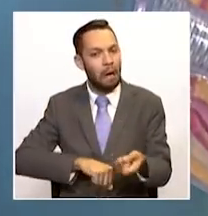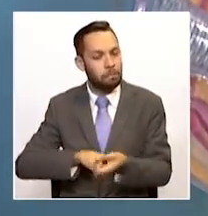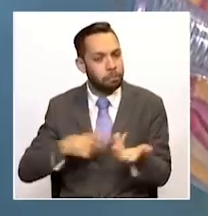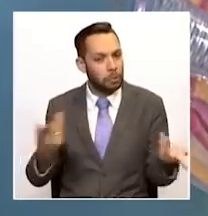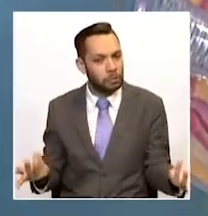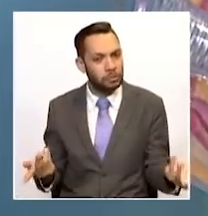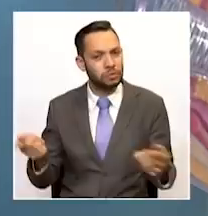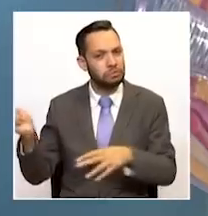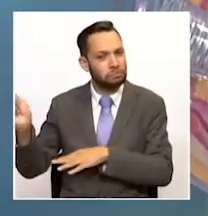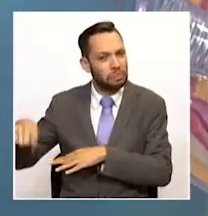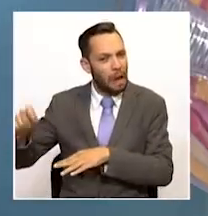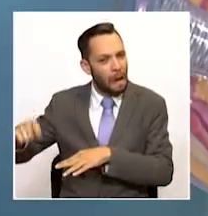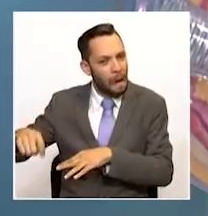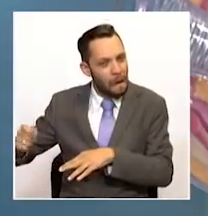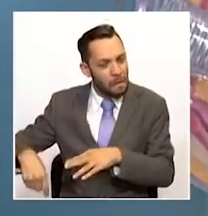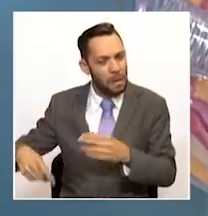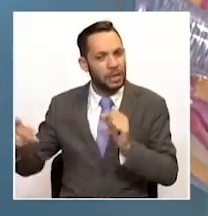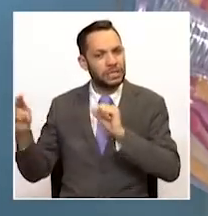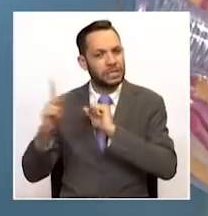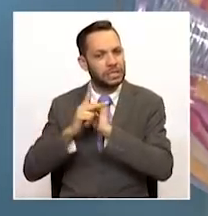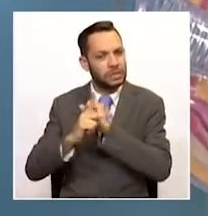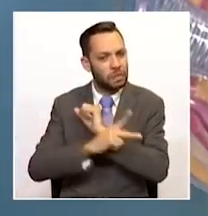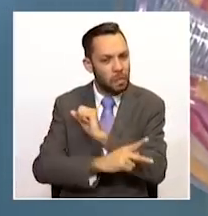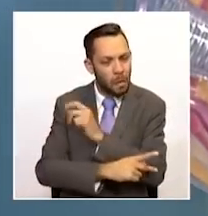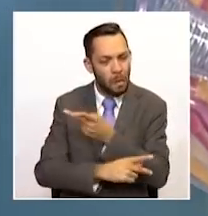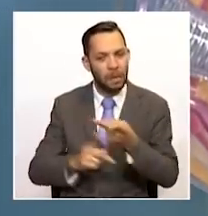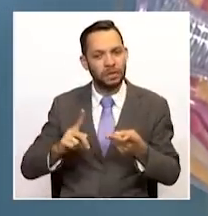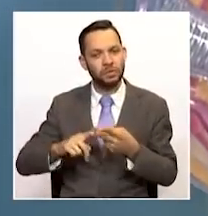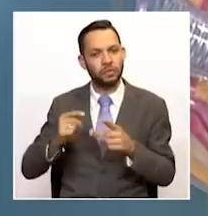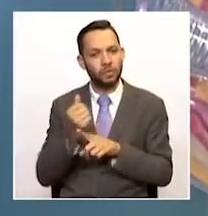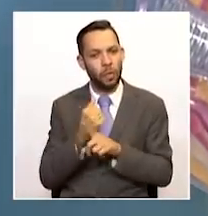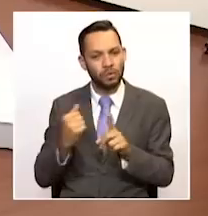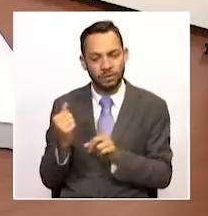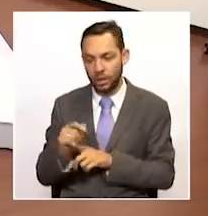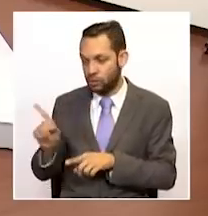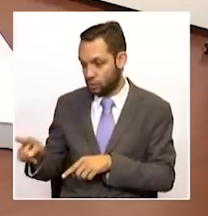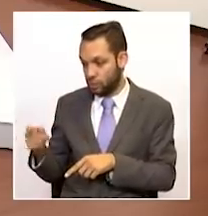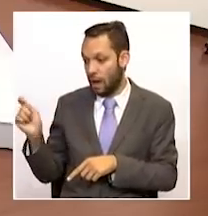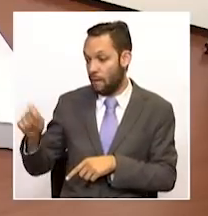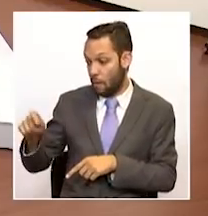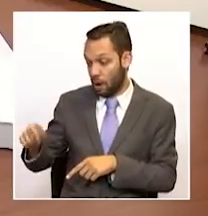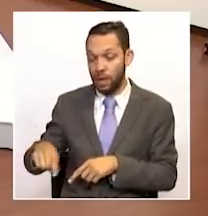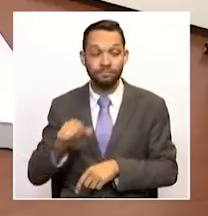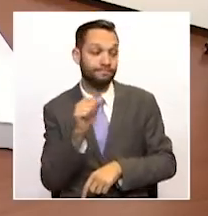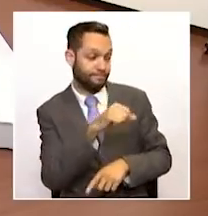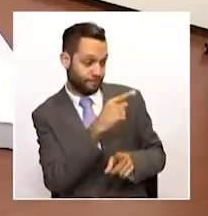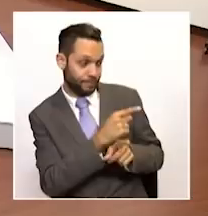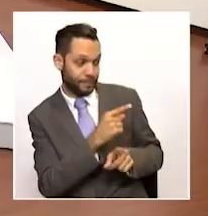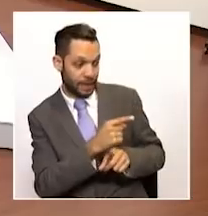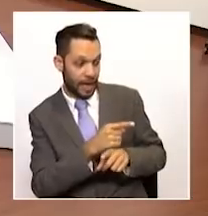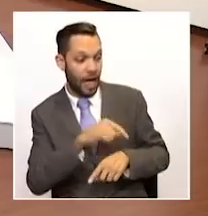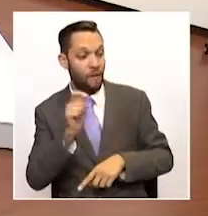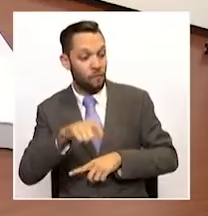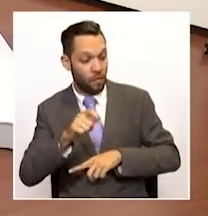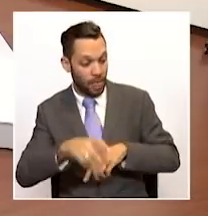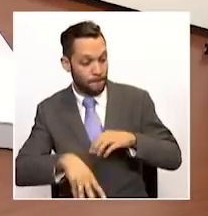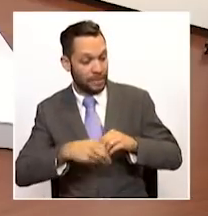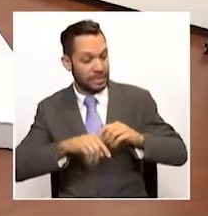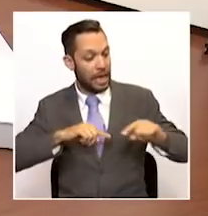tema jurídico psicológico social tú eres abogada no yo soy ahora y administradora pública